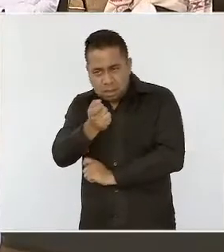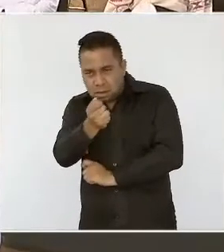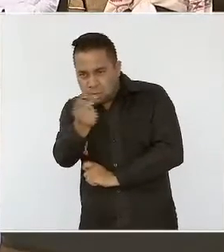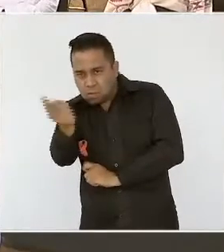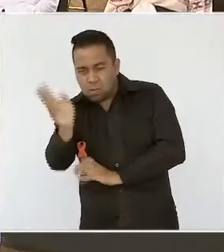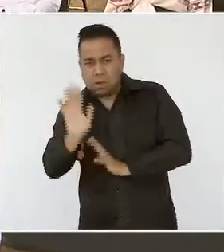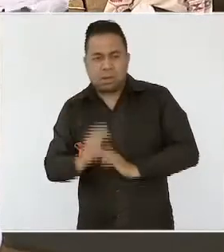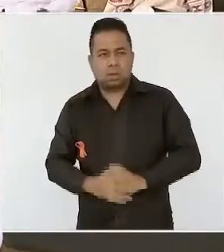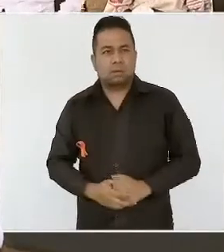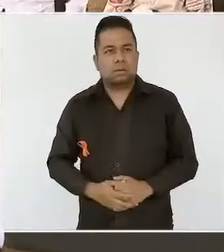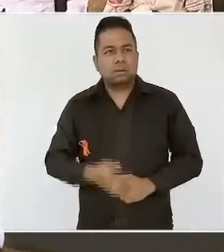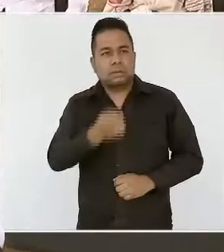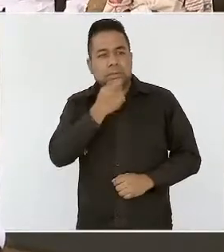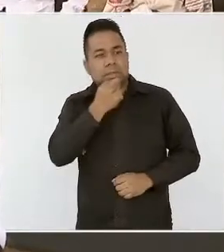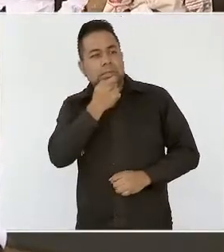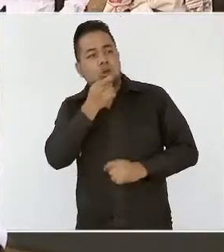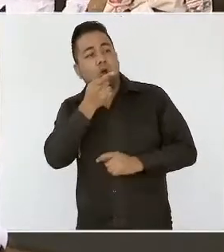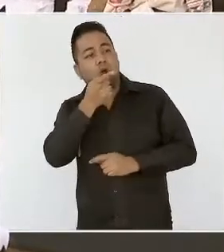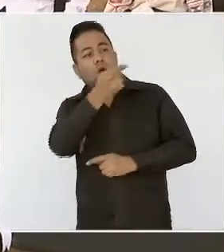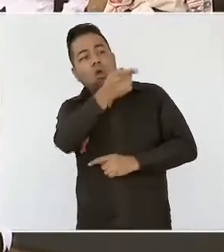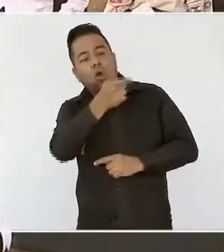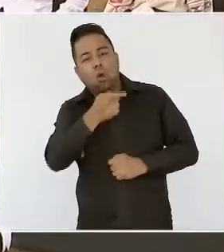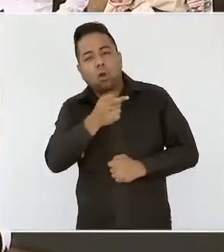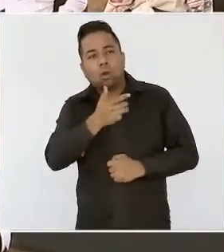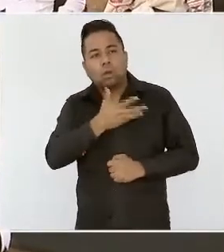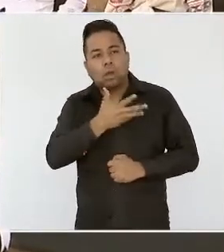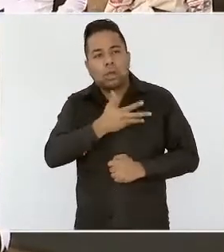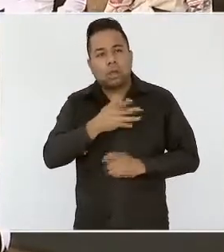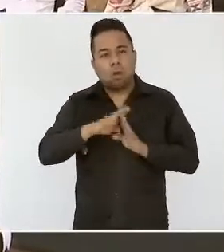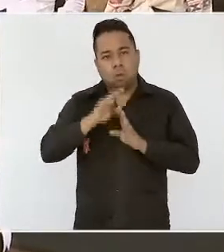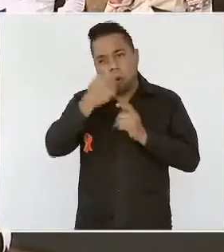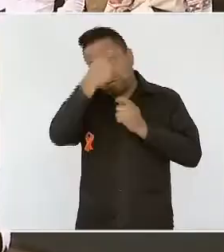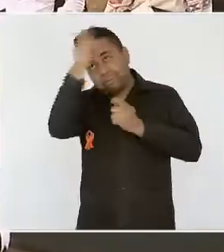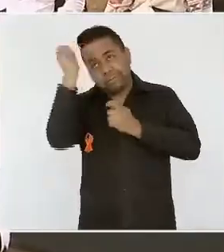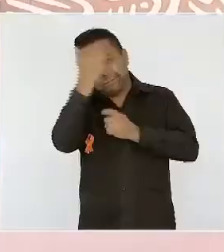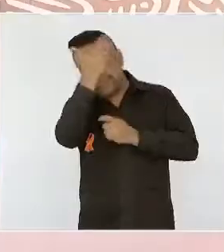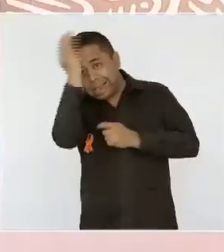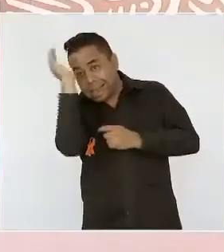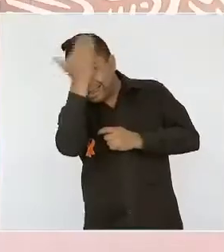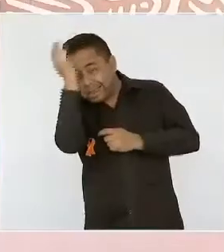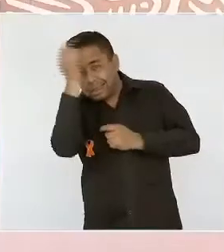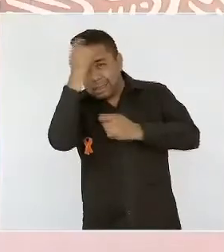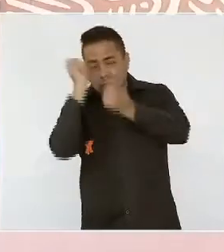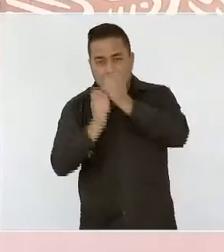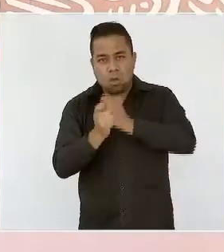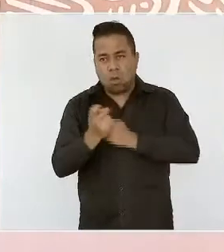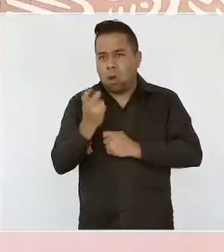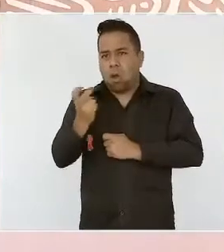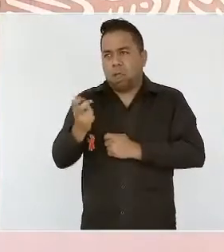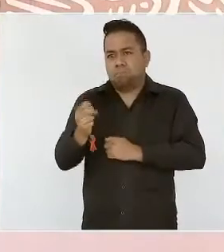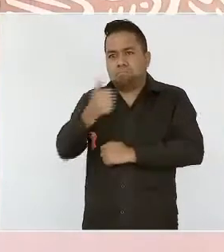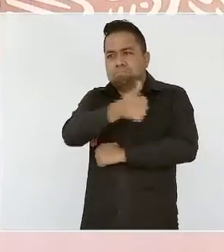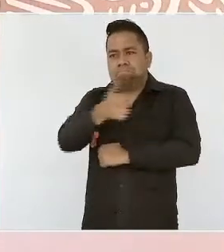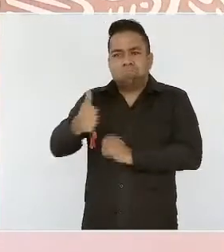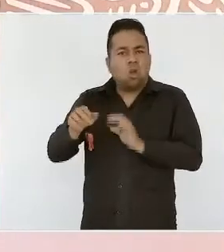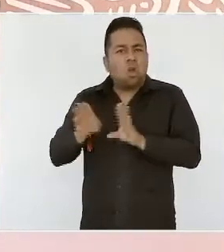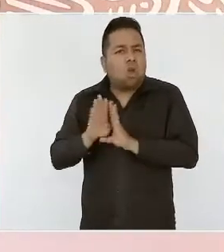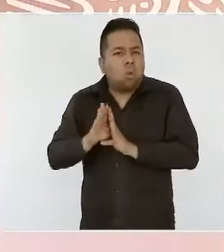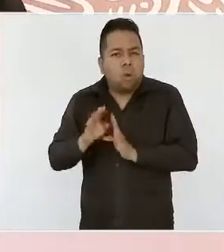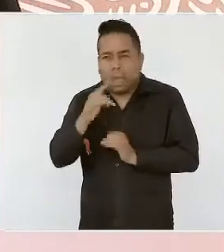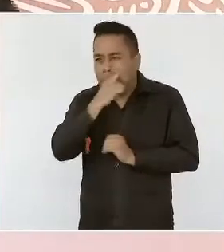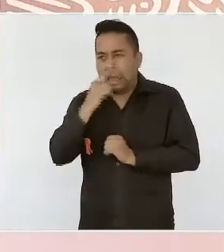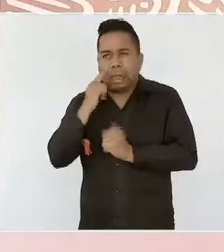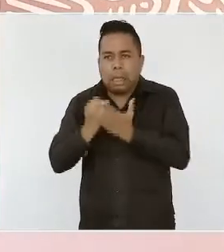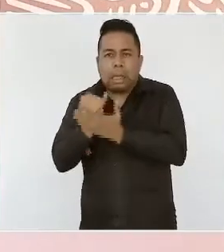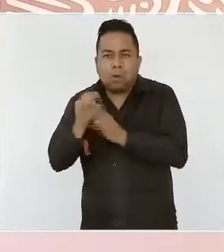el niño que se peinó de ladito. Todo eso es a partir de la